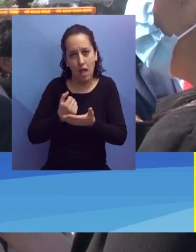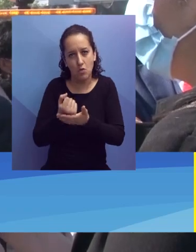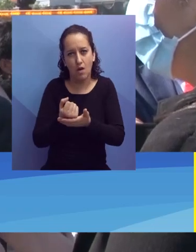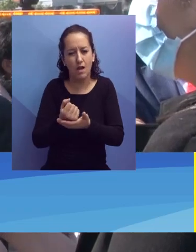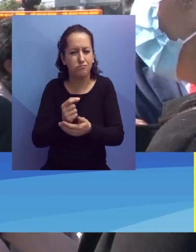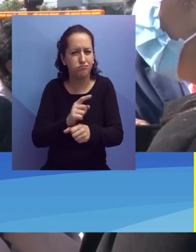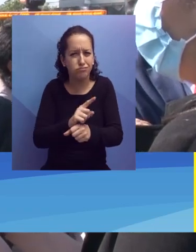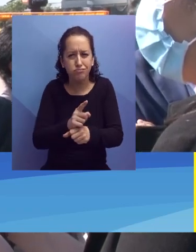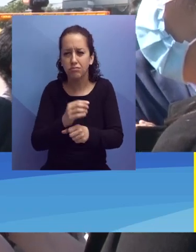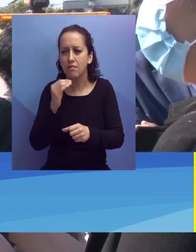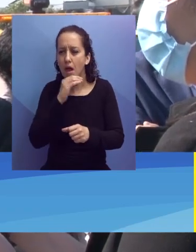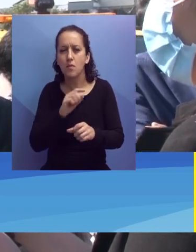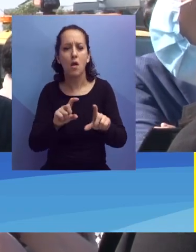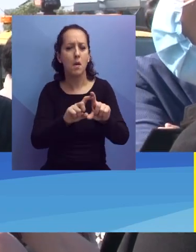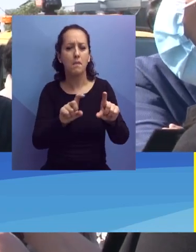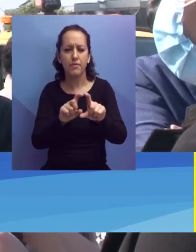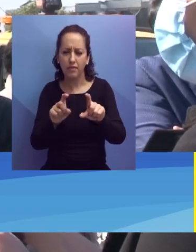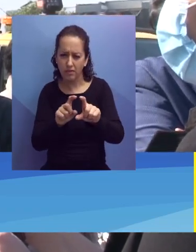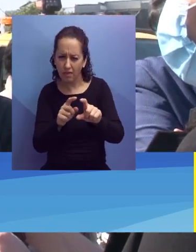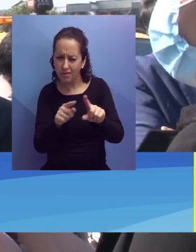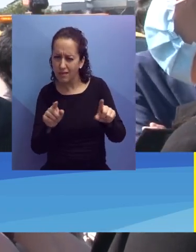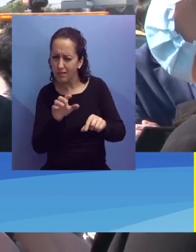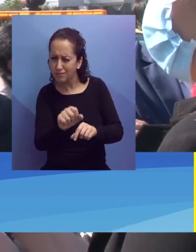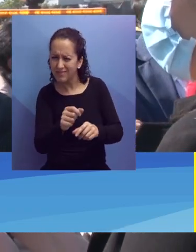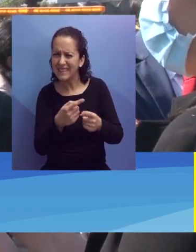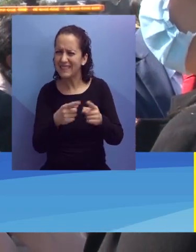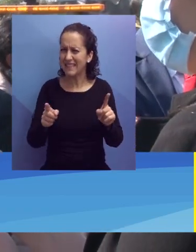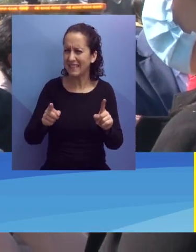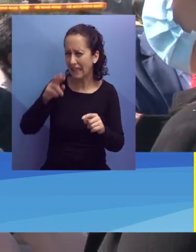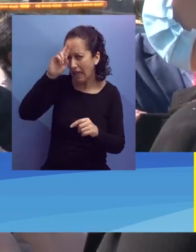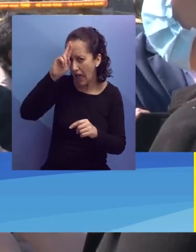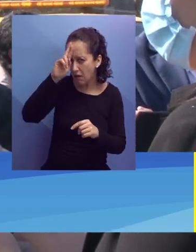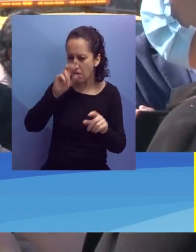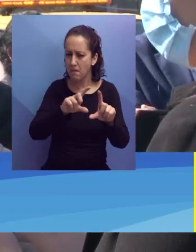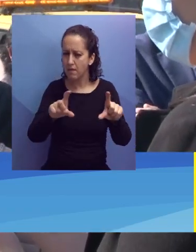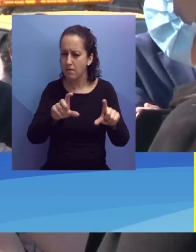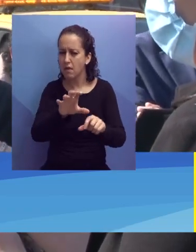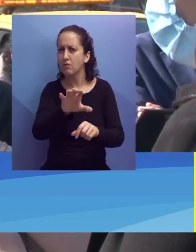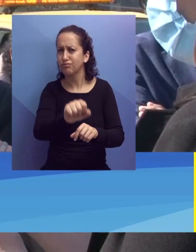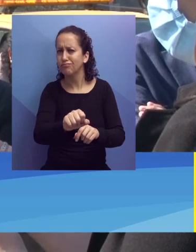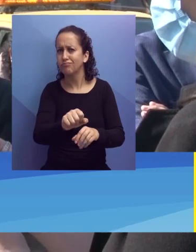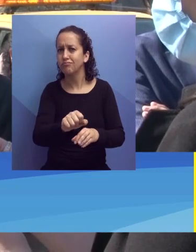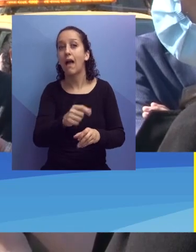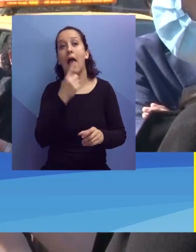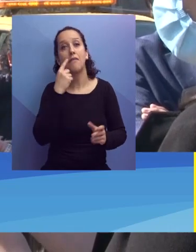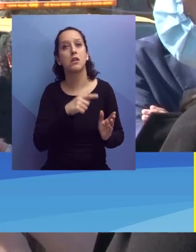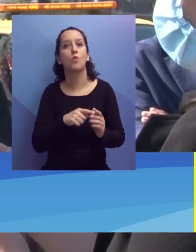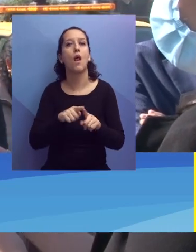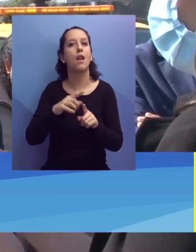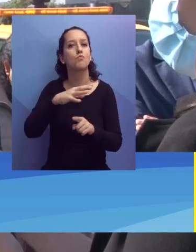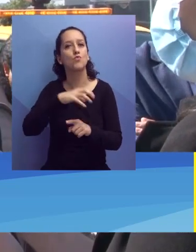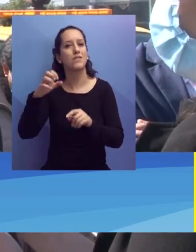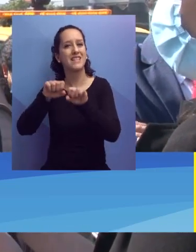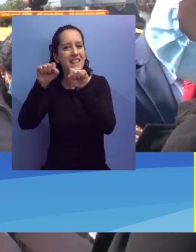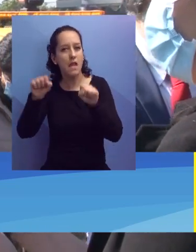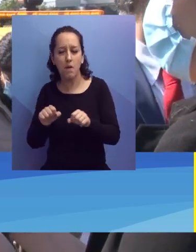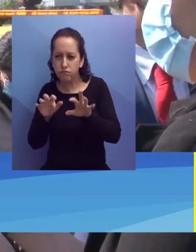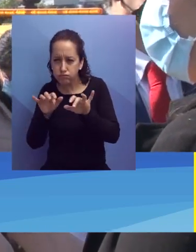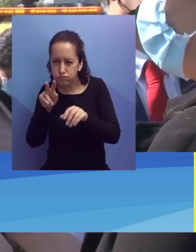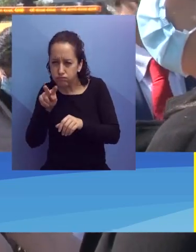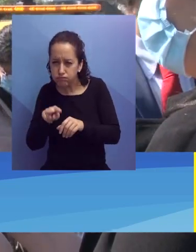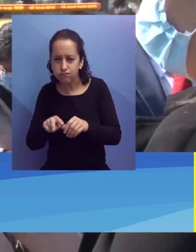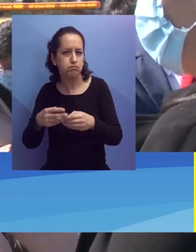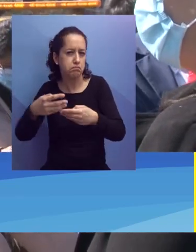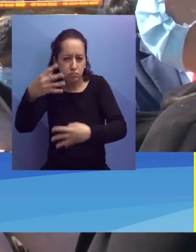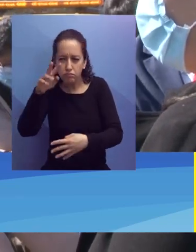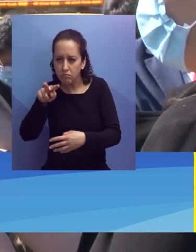conocer los vehículos o las patentes que presentan alguna irregularidad. Luego estas patentes, ¿cierto?, son consultadas en nuestros sistemas institucionales y de